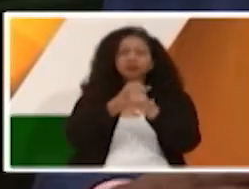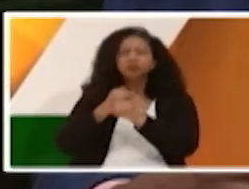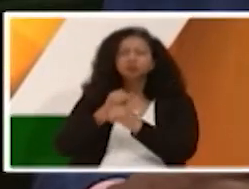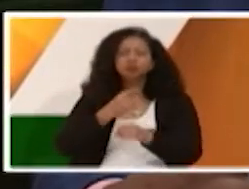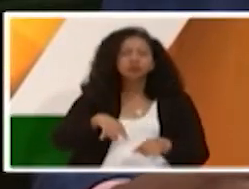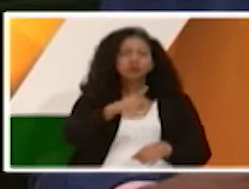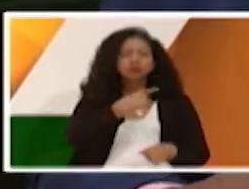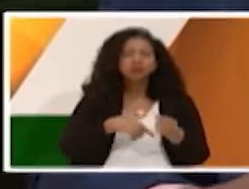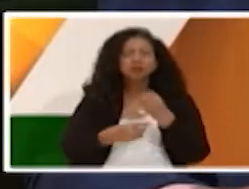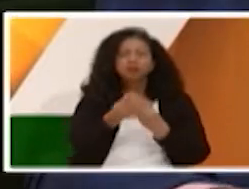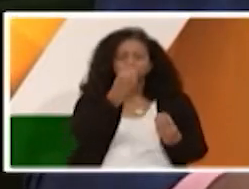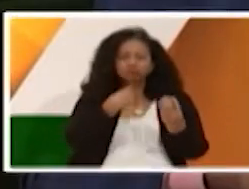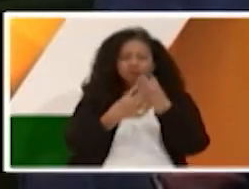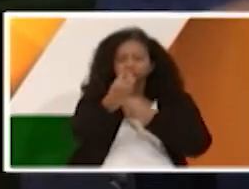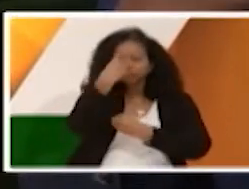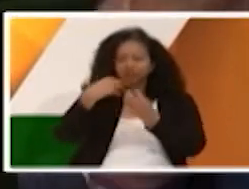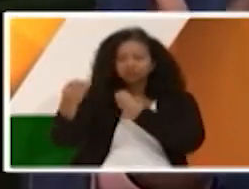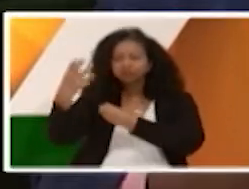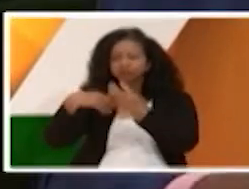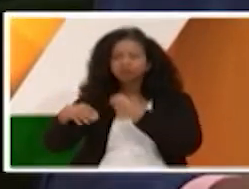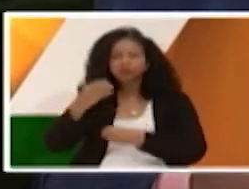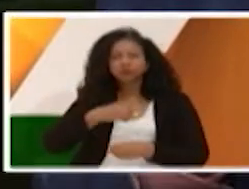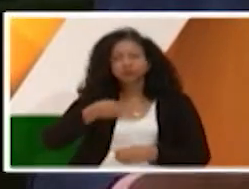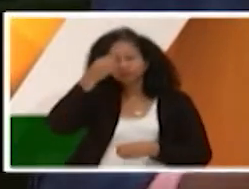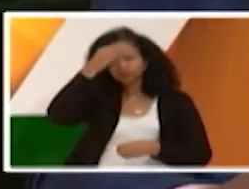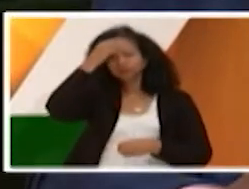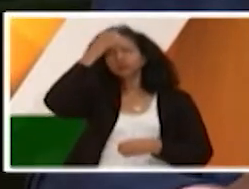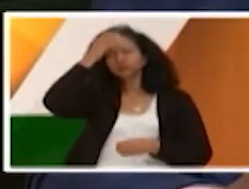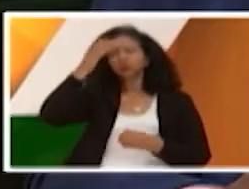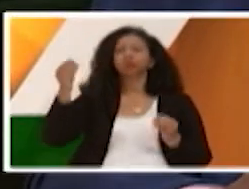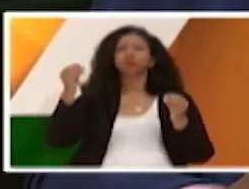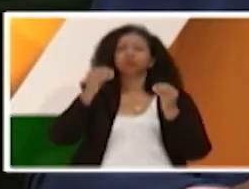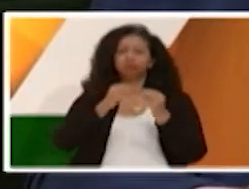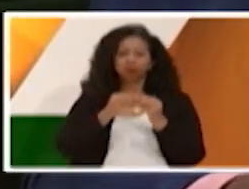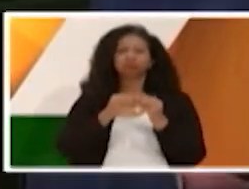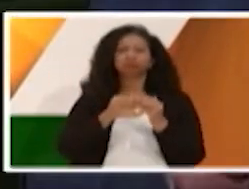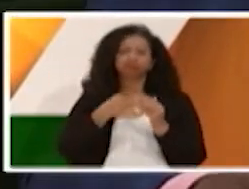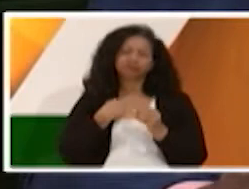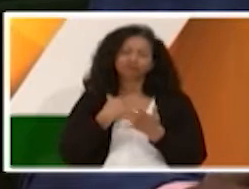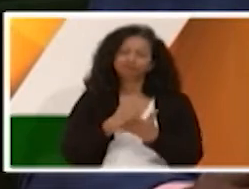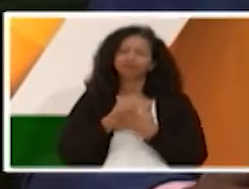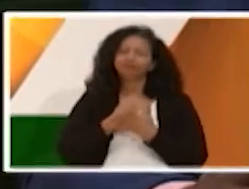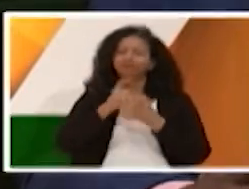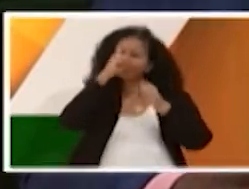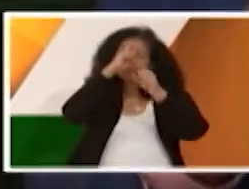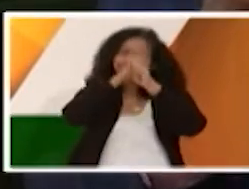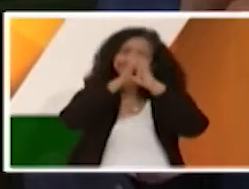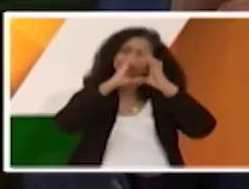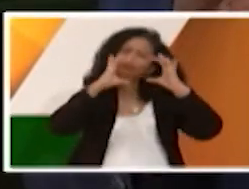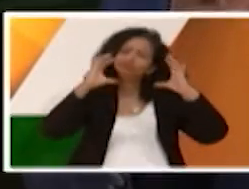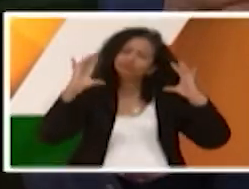el deporte adaptado me ha engrandecido, o sea, ha ampliado mi acervo de conocimiento en la visión de lo que se tiene con